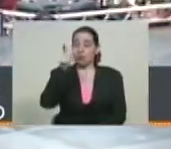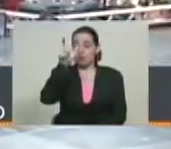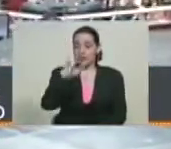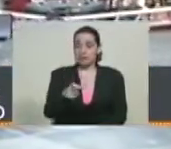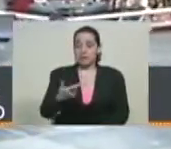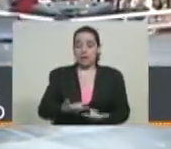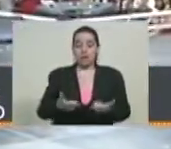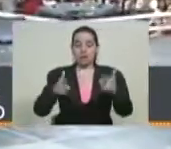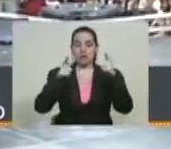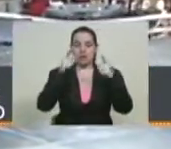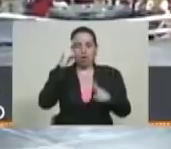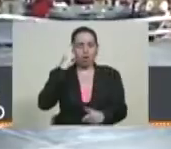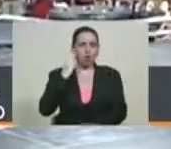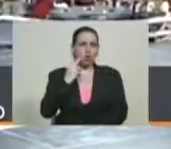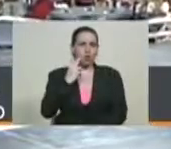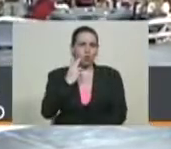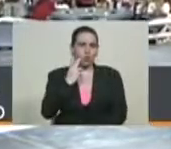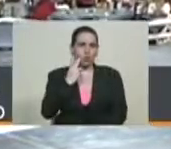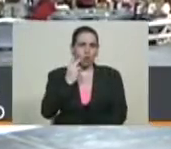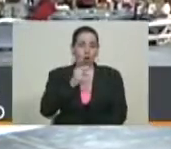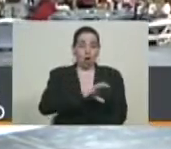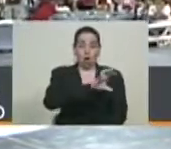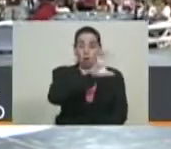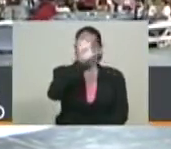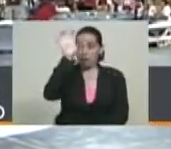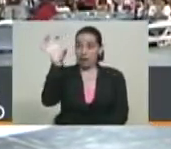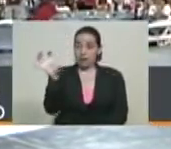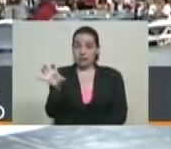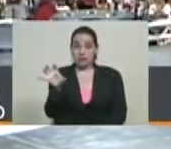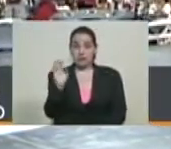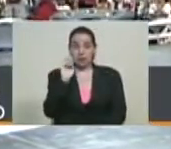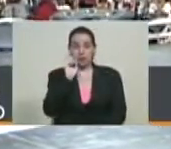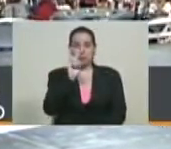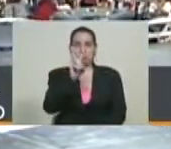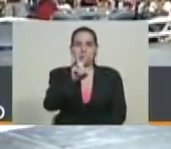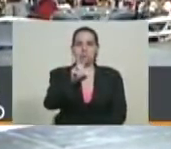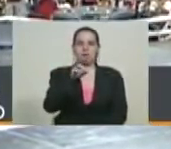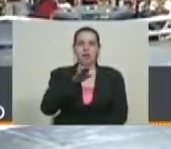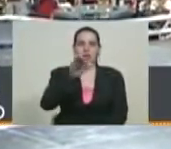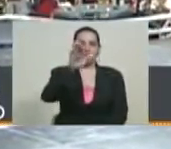las naciones caminan hacia el futuro